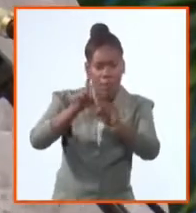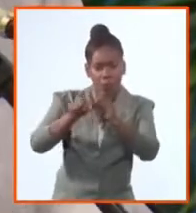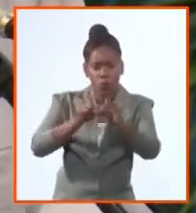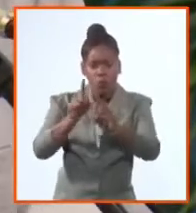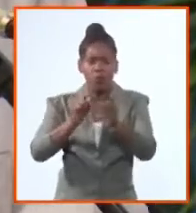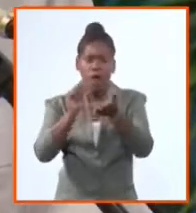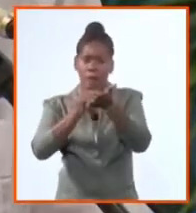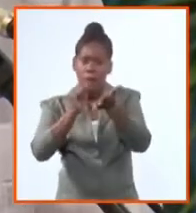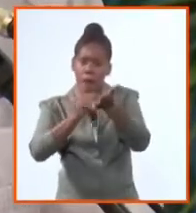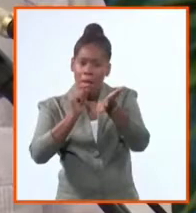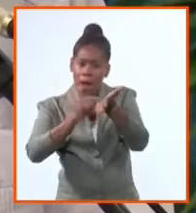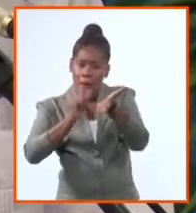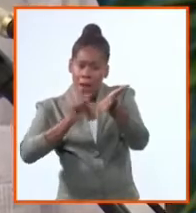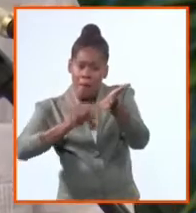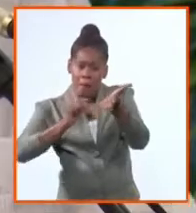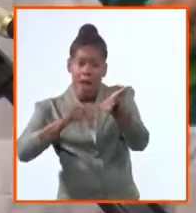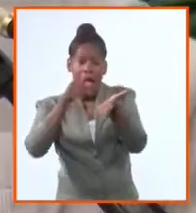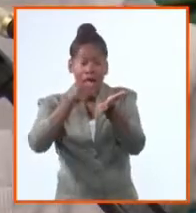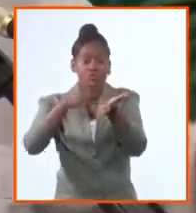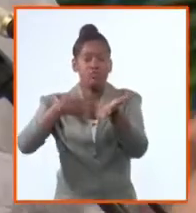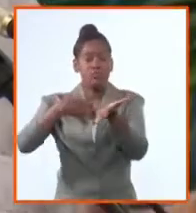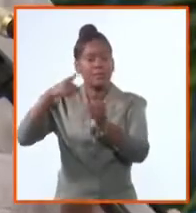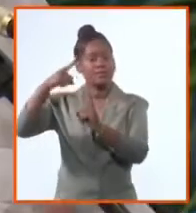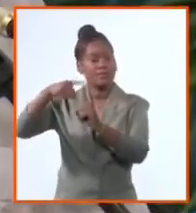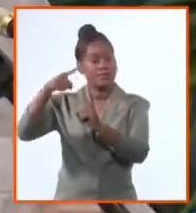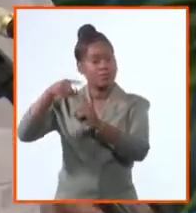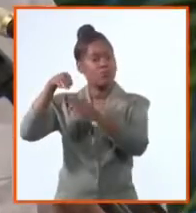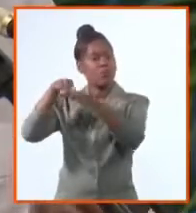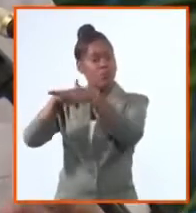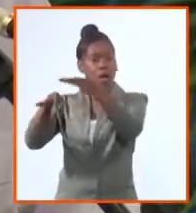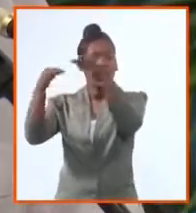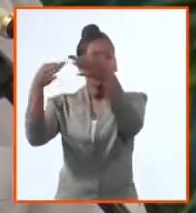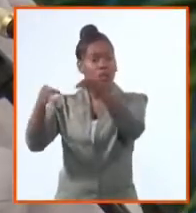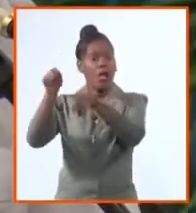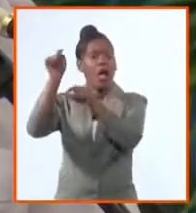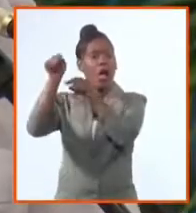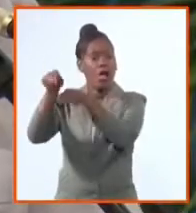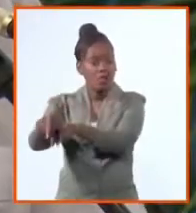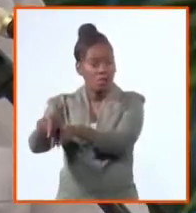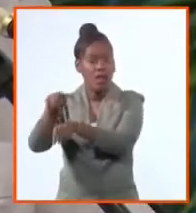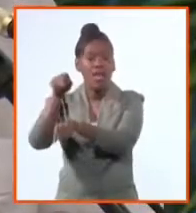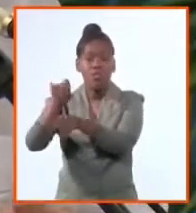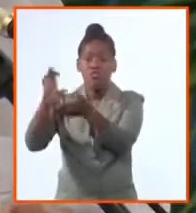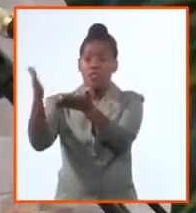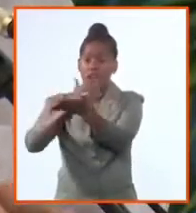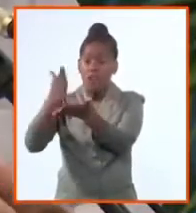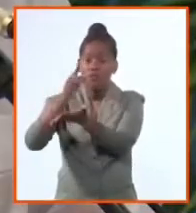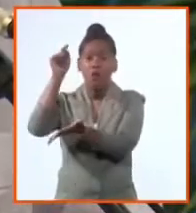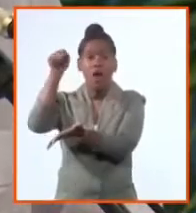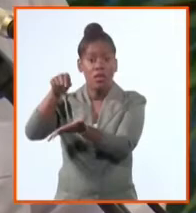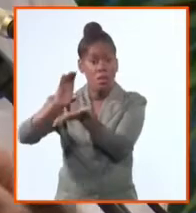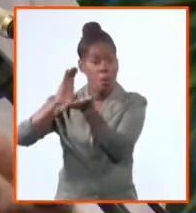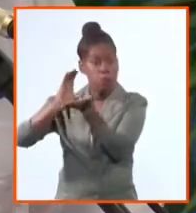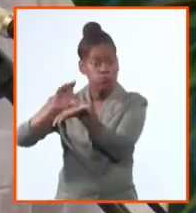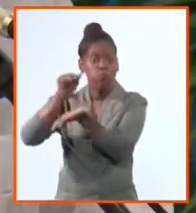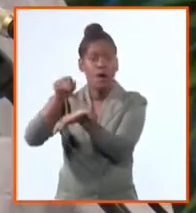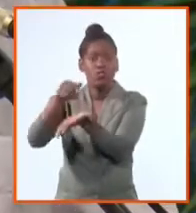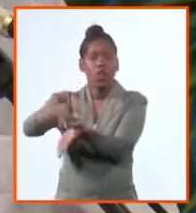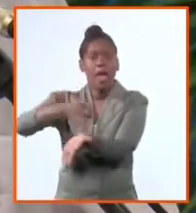de referencias tomadas en su contexto apropiado. No se trata de exportar cualquier cosa, que dan una base